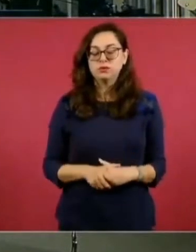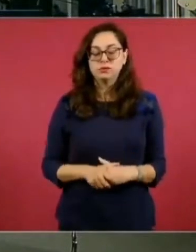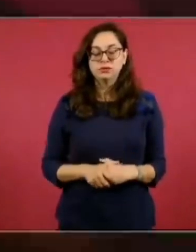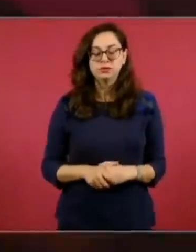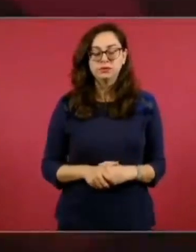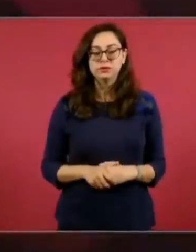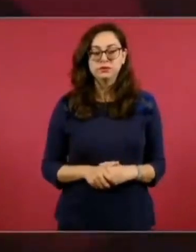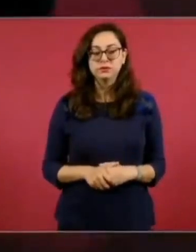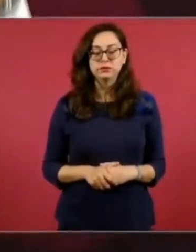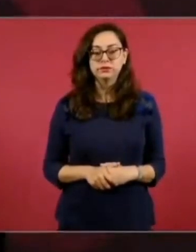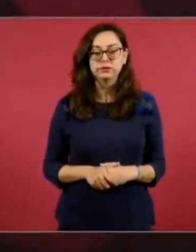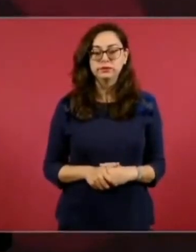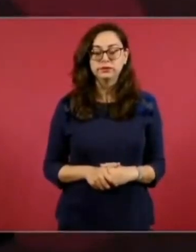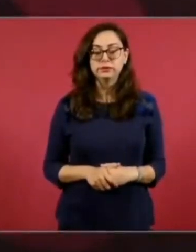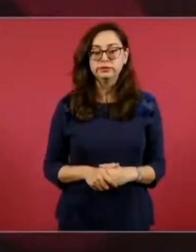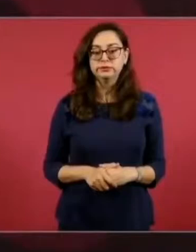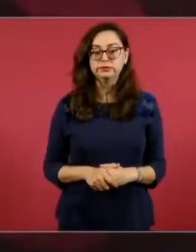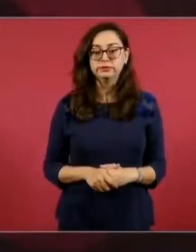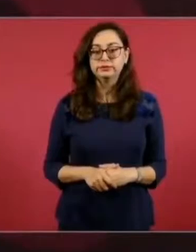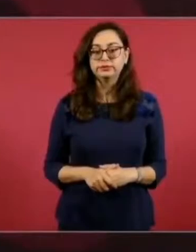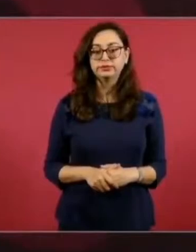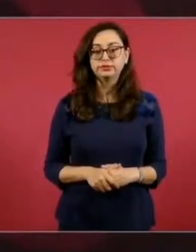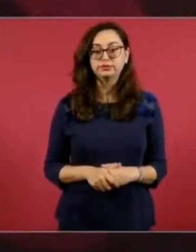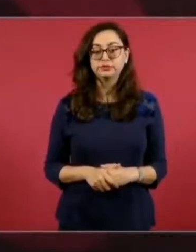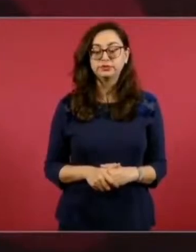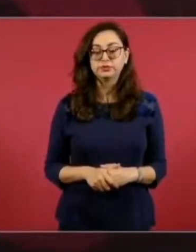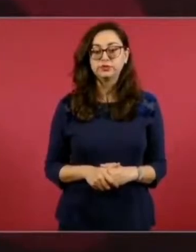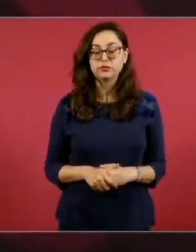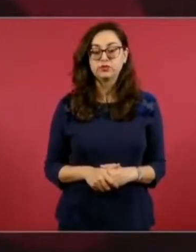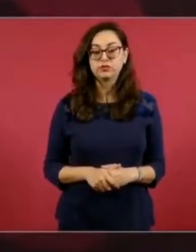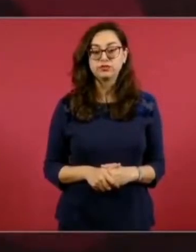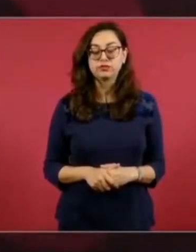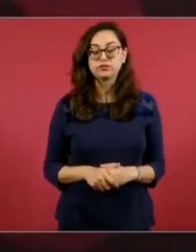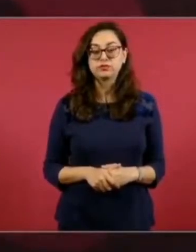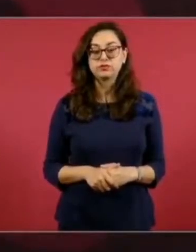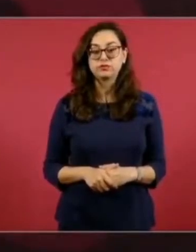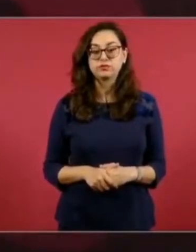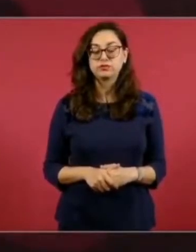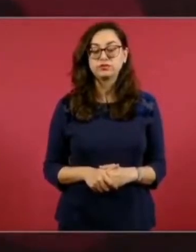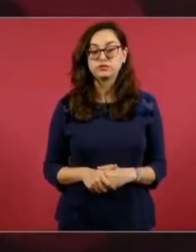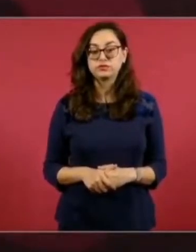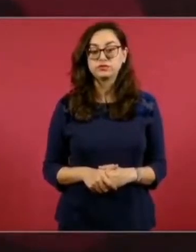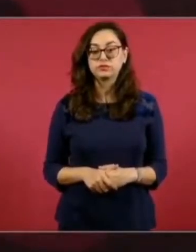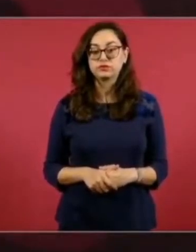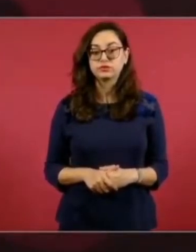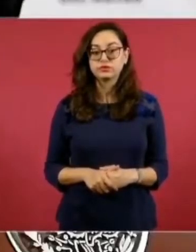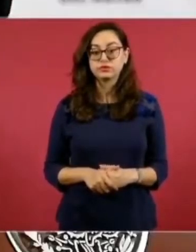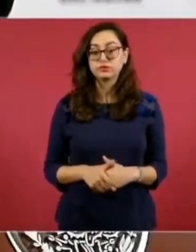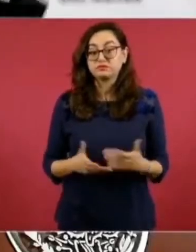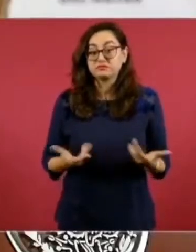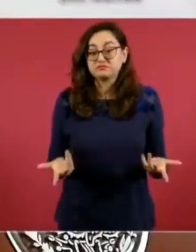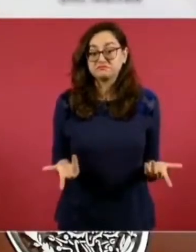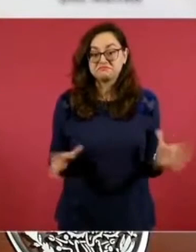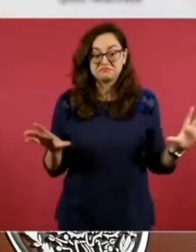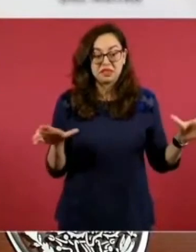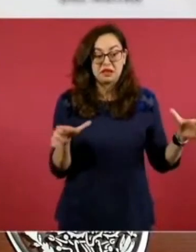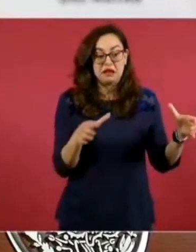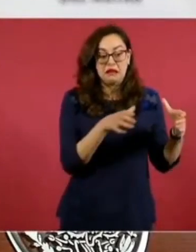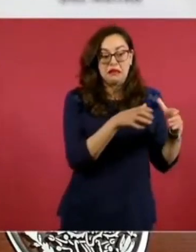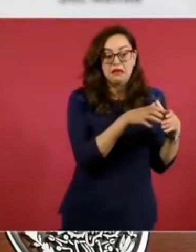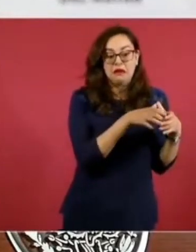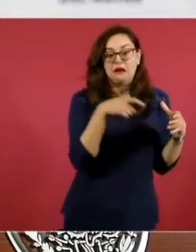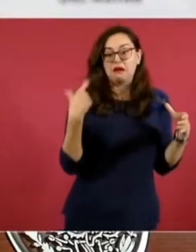porque nada más se concentra la riqueza en unas cuantas